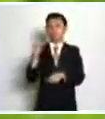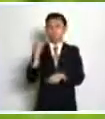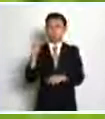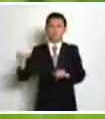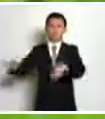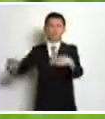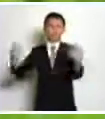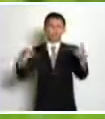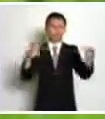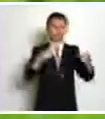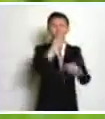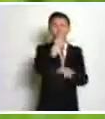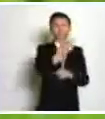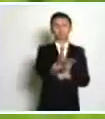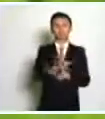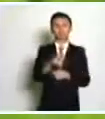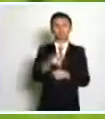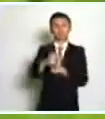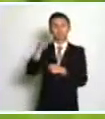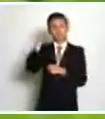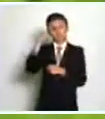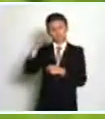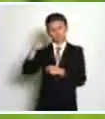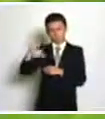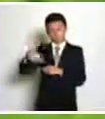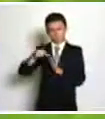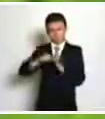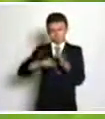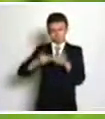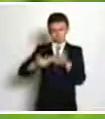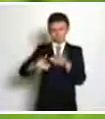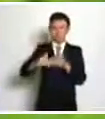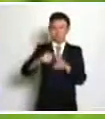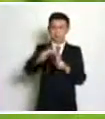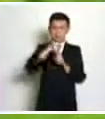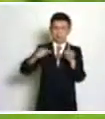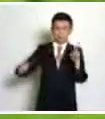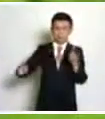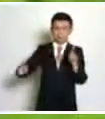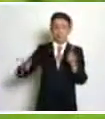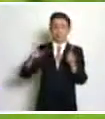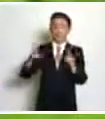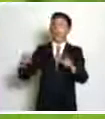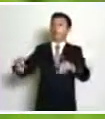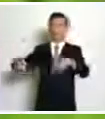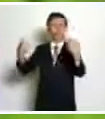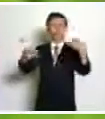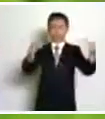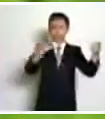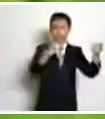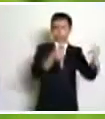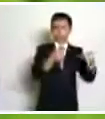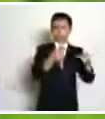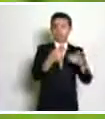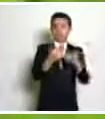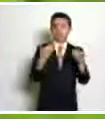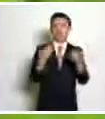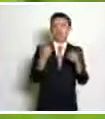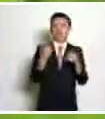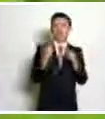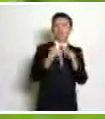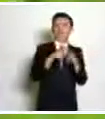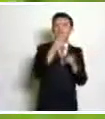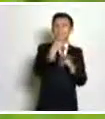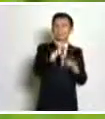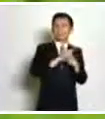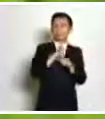este, ya empieza a ver las primeras que van para el muerto. Sí, porque ya ve que es a principios, el día 2. Nosotros tenemos que